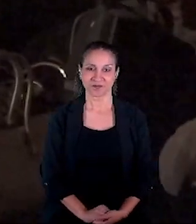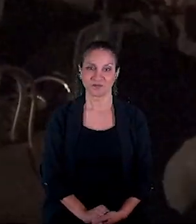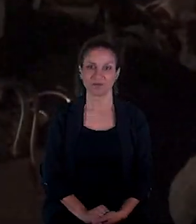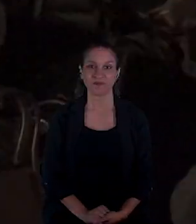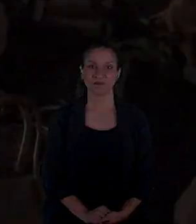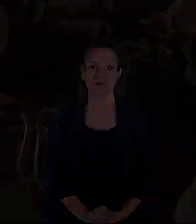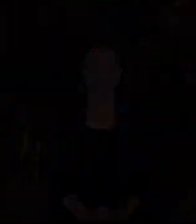gracias